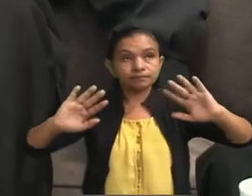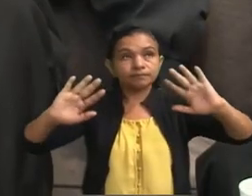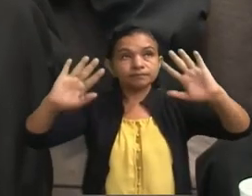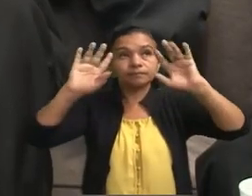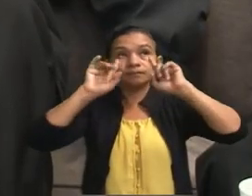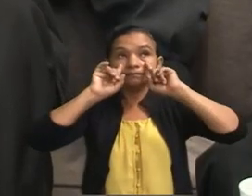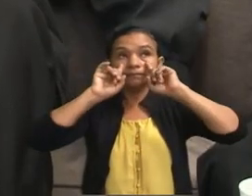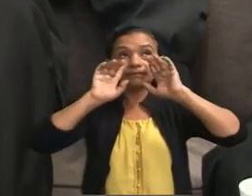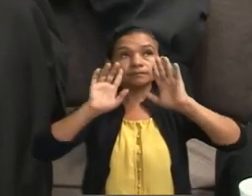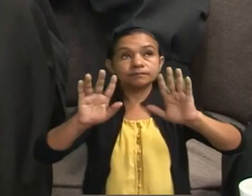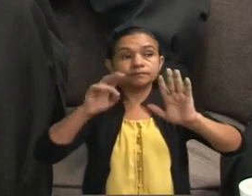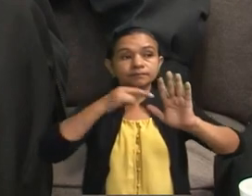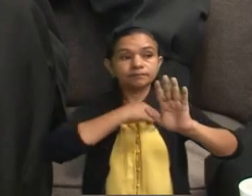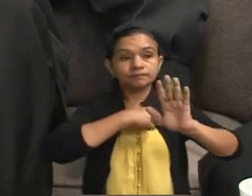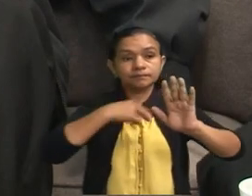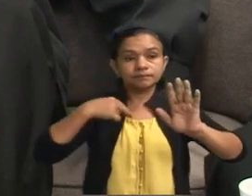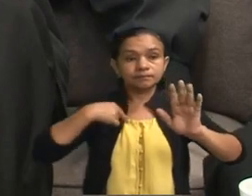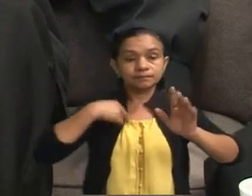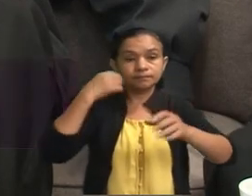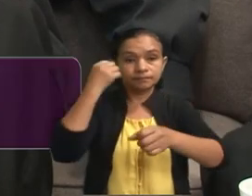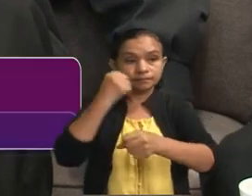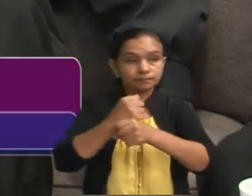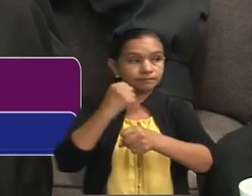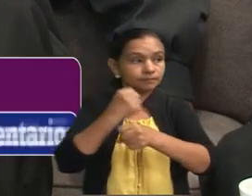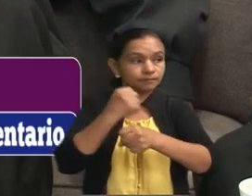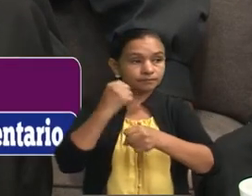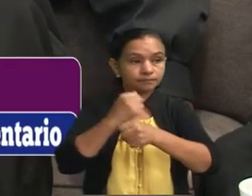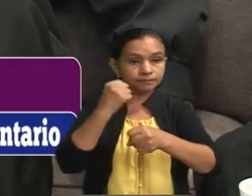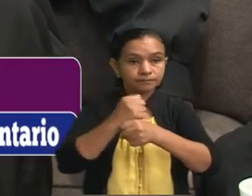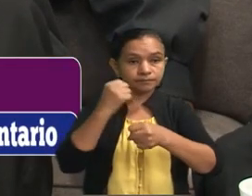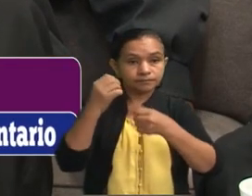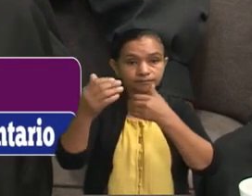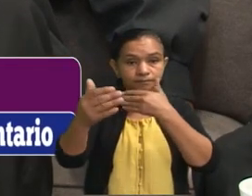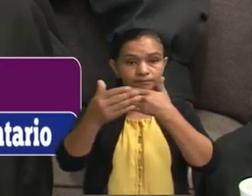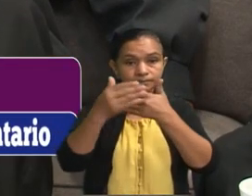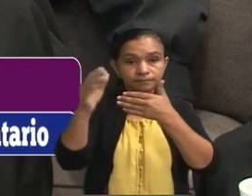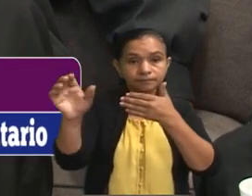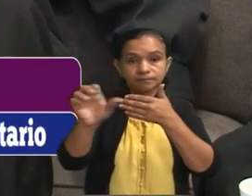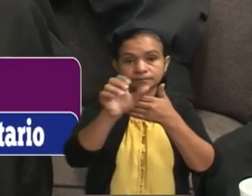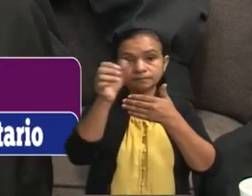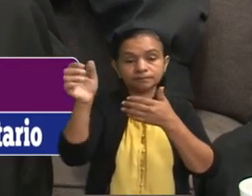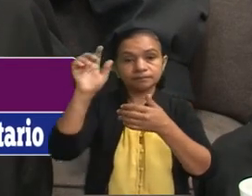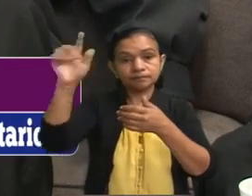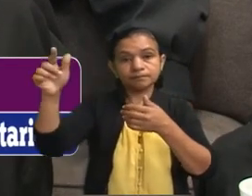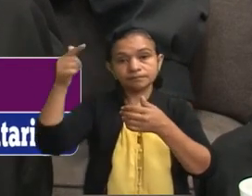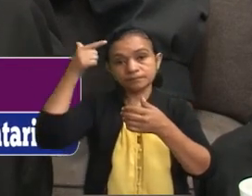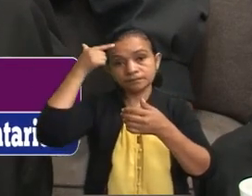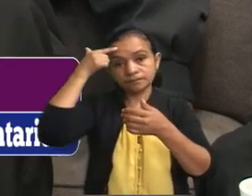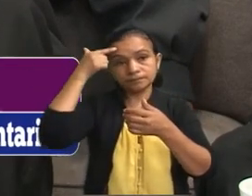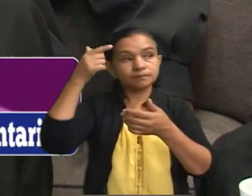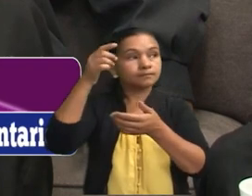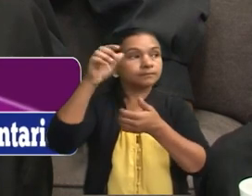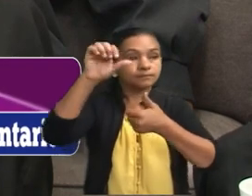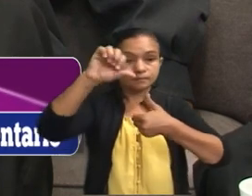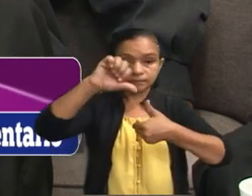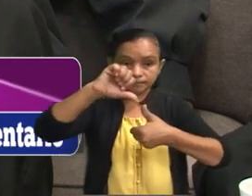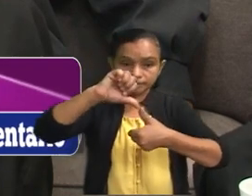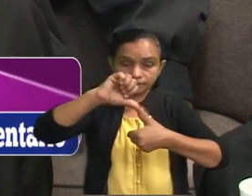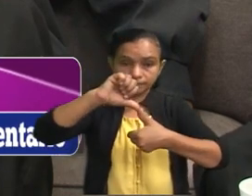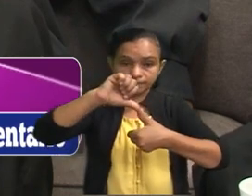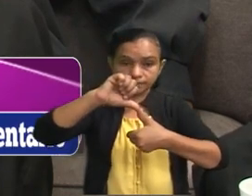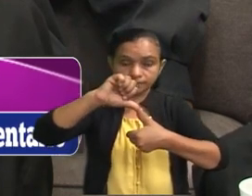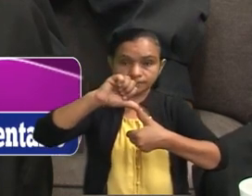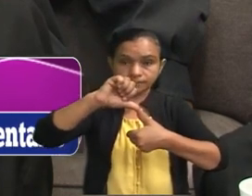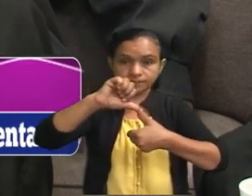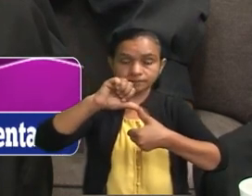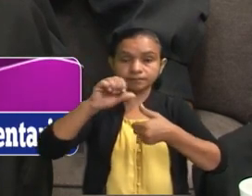Hemos venido trabajando muy de cerca con los otros gobiernos de Centroamérica en una instancia que se conoce